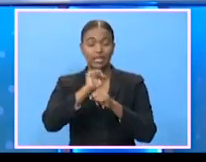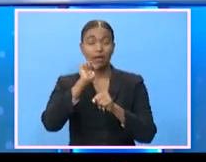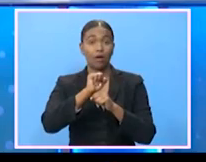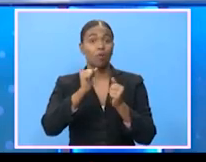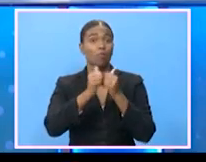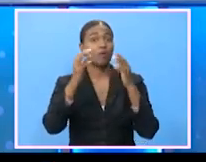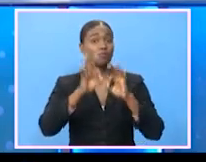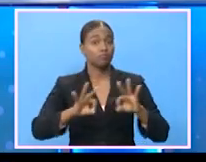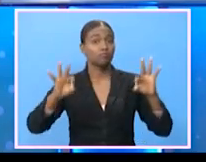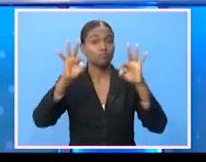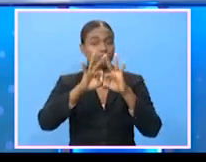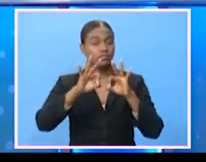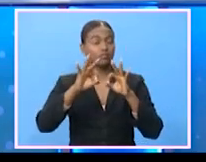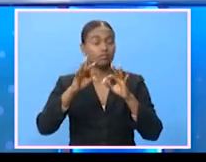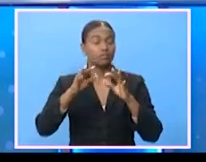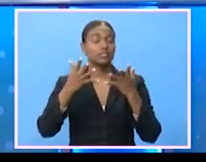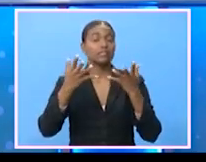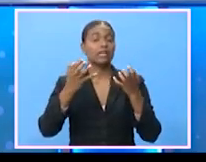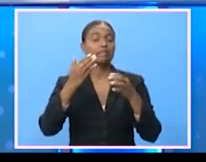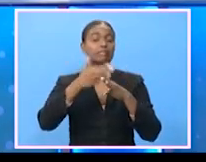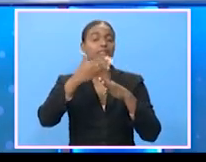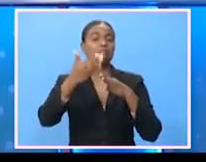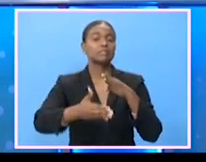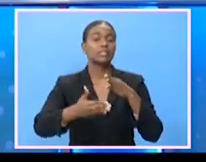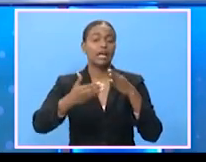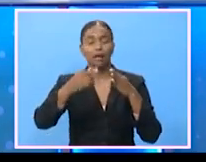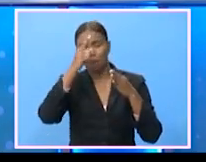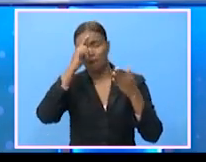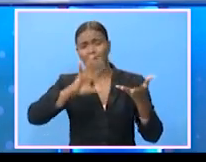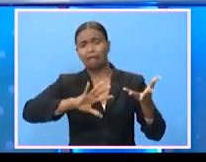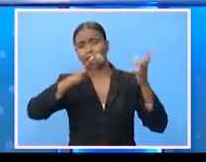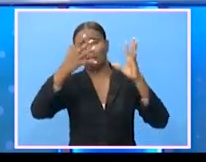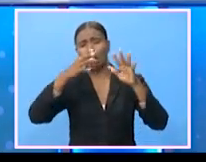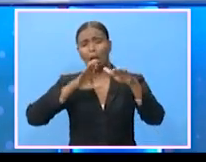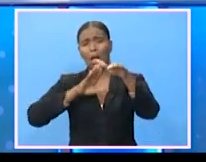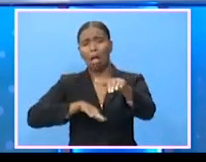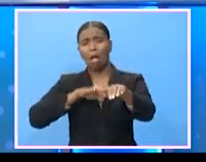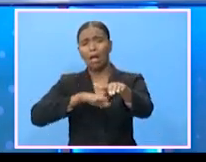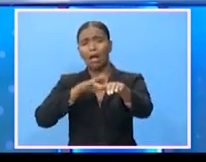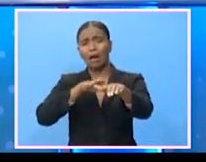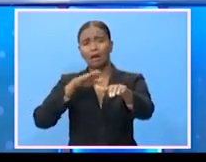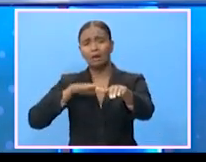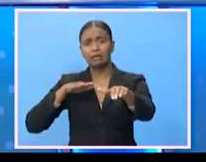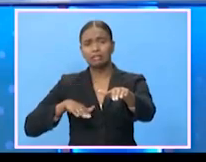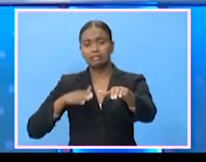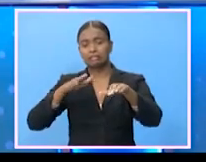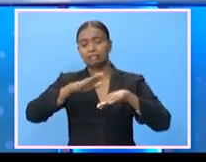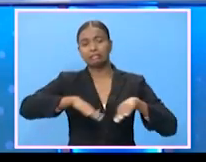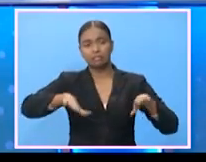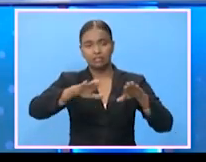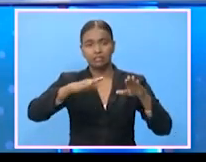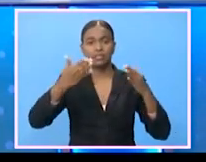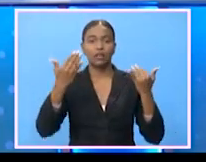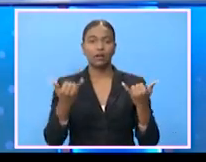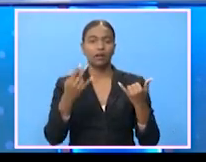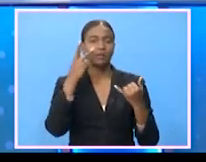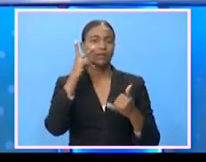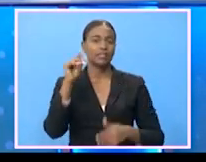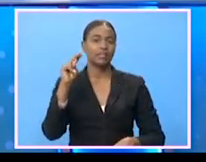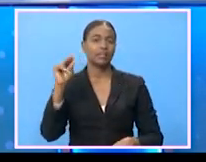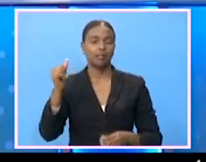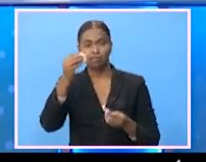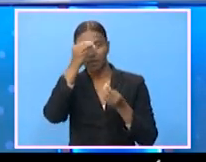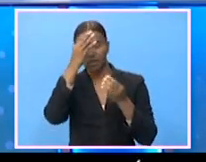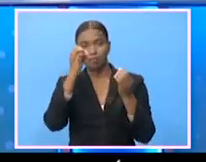gran importancia y que persigue terminar con el caos que representa el tránsito vehicular en esa zona. Diana Carreras nos cuenta todos